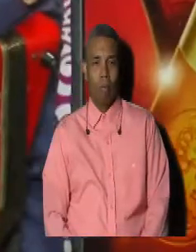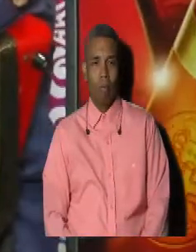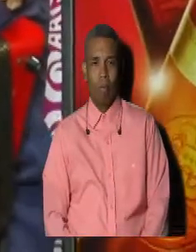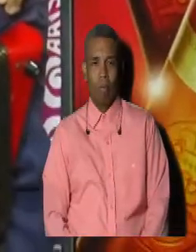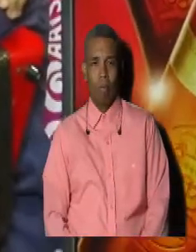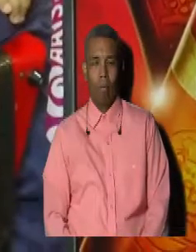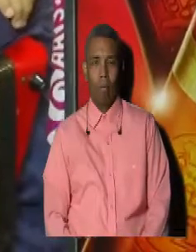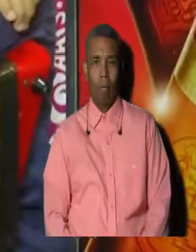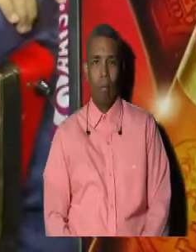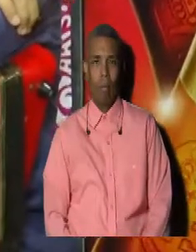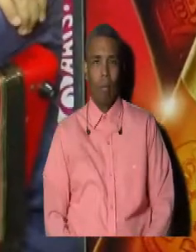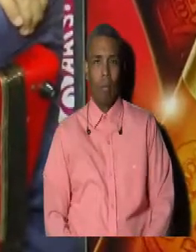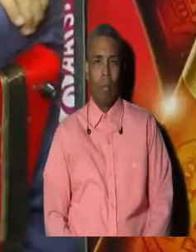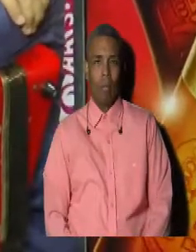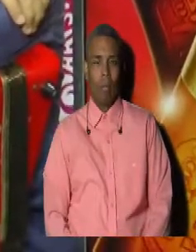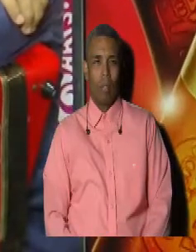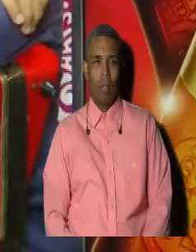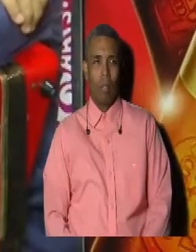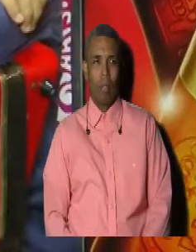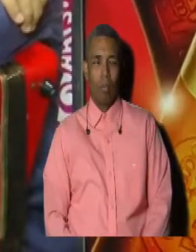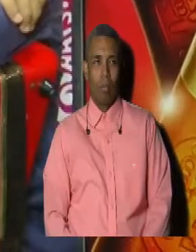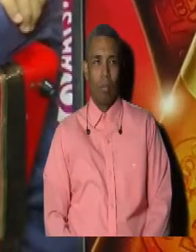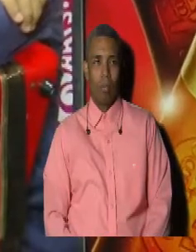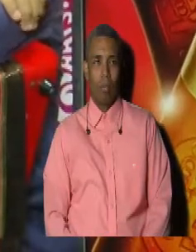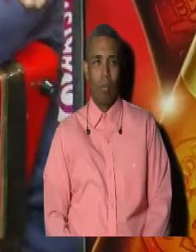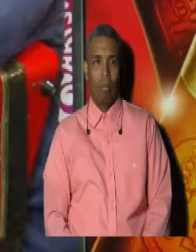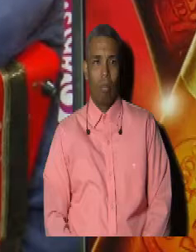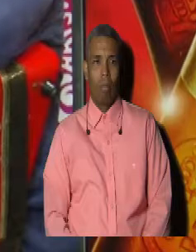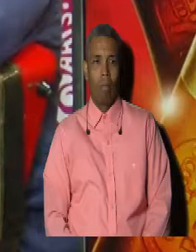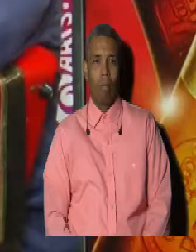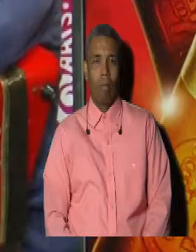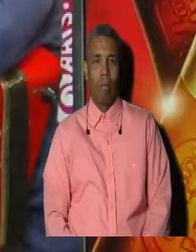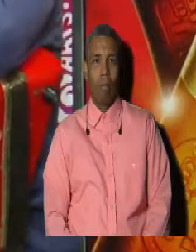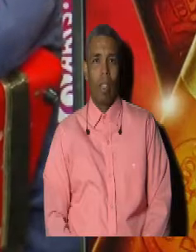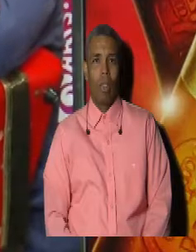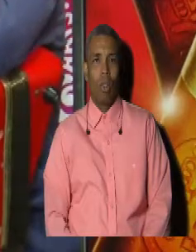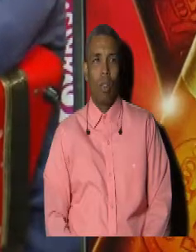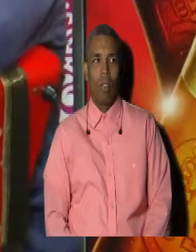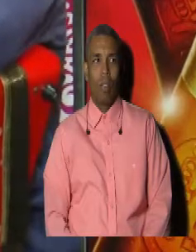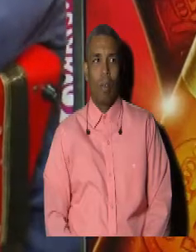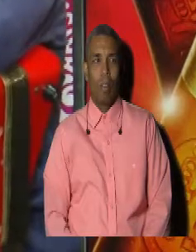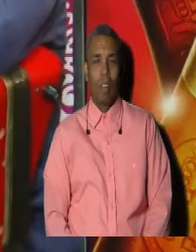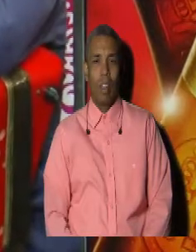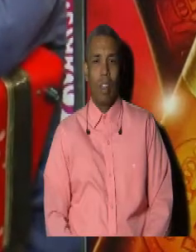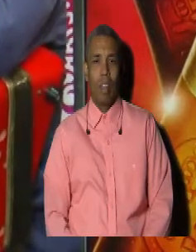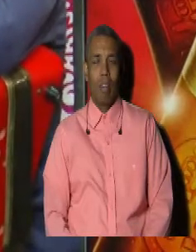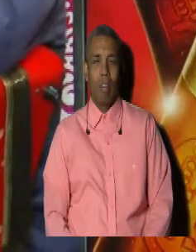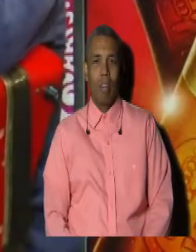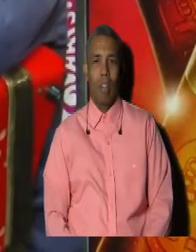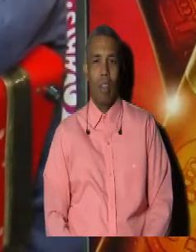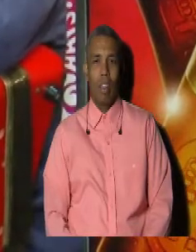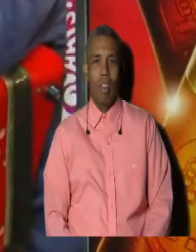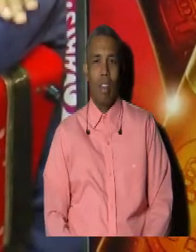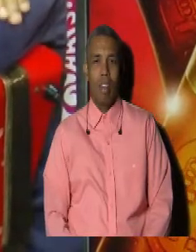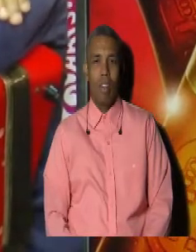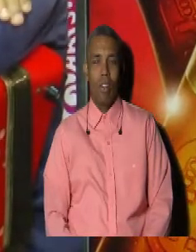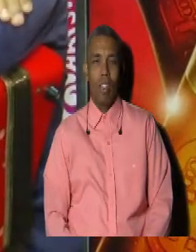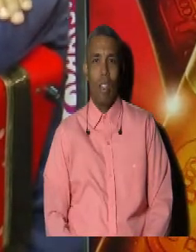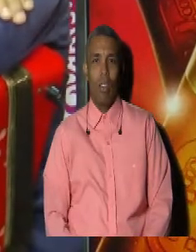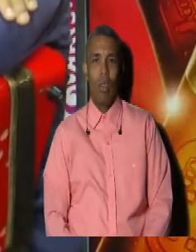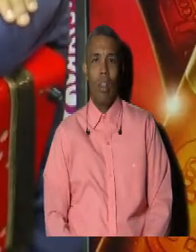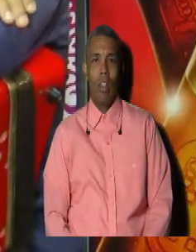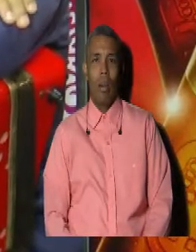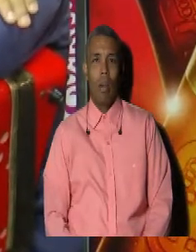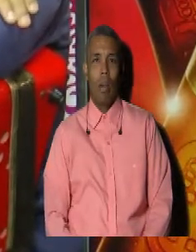favor de Dios, iniciamos ahorita ya nuestra preparación para el festival de aquí de Barranca, que viene siendo a mediados de